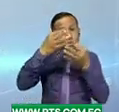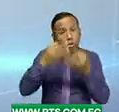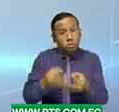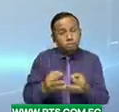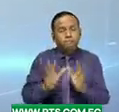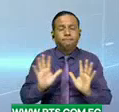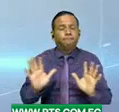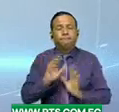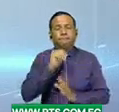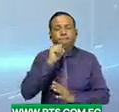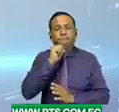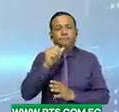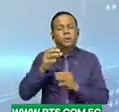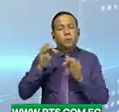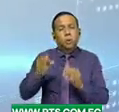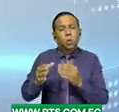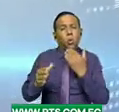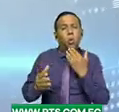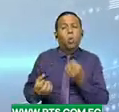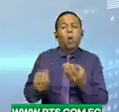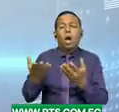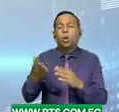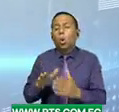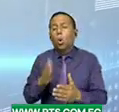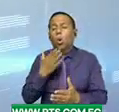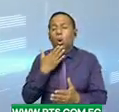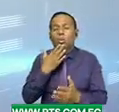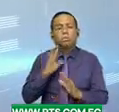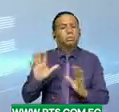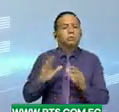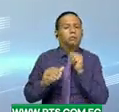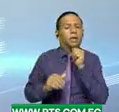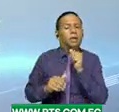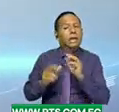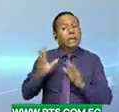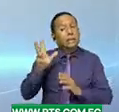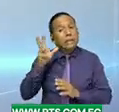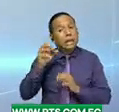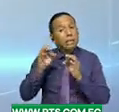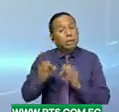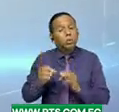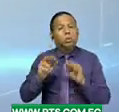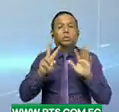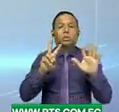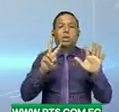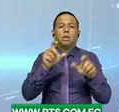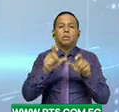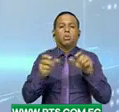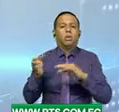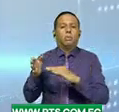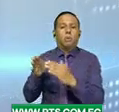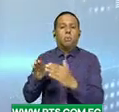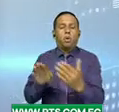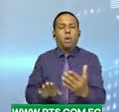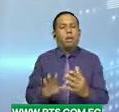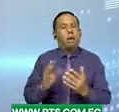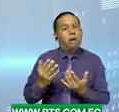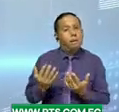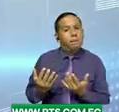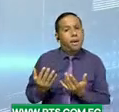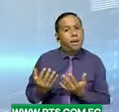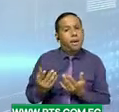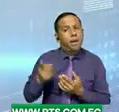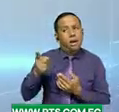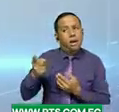un dato oficial, pero preliminarmente se hablan de 7 personas fallecidas. Aún estamos esperando que